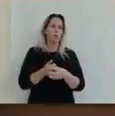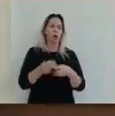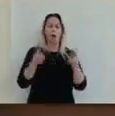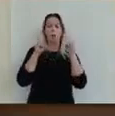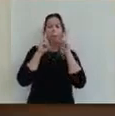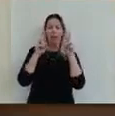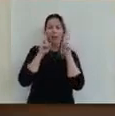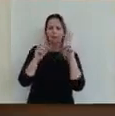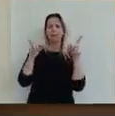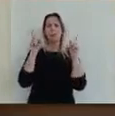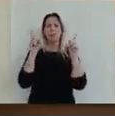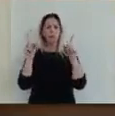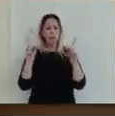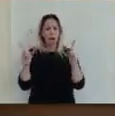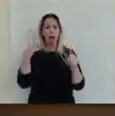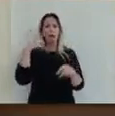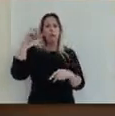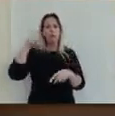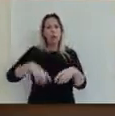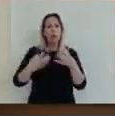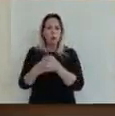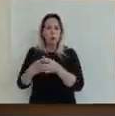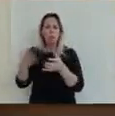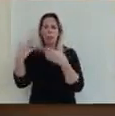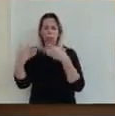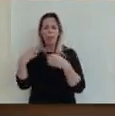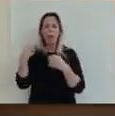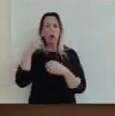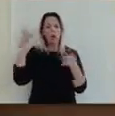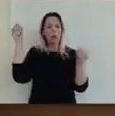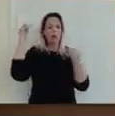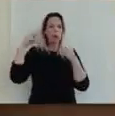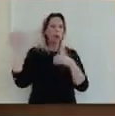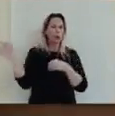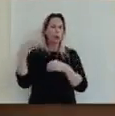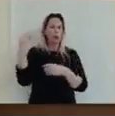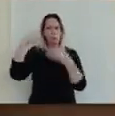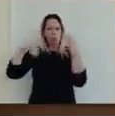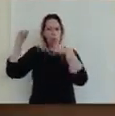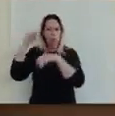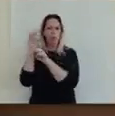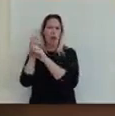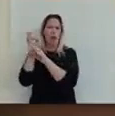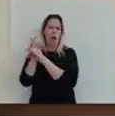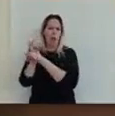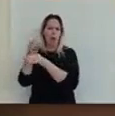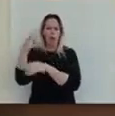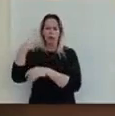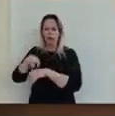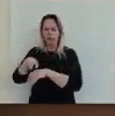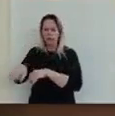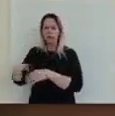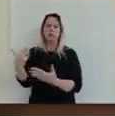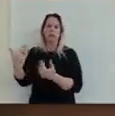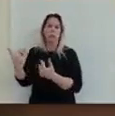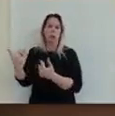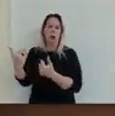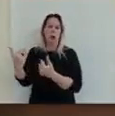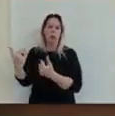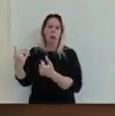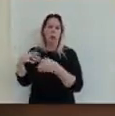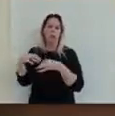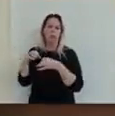estábamos bajando todas las líneas de en ese momento no estaba declarada la emergencia sanitaria, bajando la línea